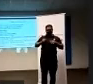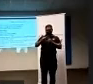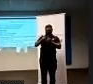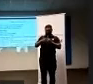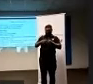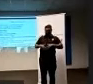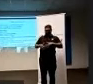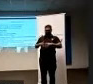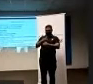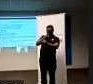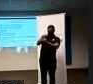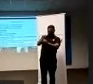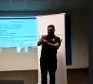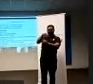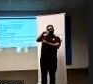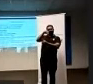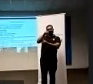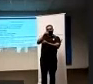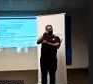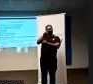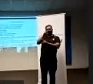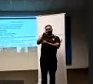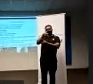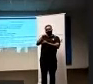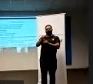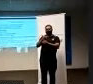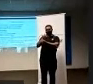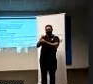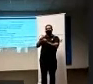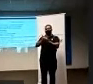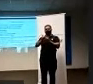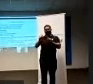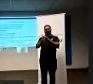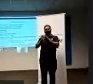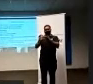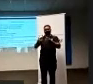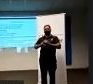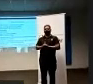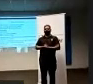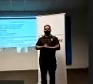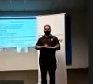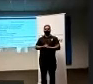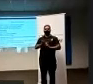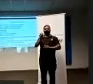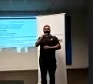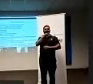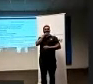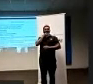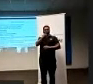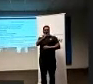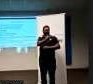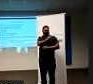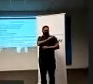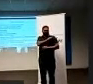En cuanto a las reacciones adversas, los que más frecuentes se presentaron fueron dolor en el lugar de inyección, la fatiga o el cansancio, la cefalea,